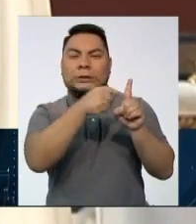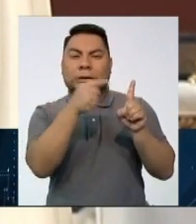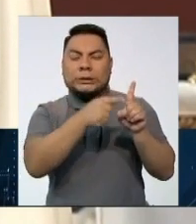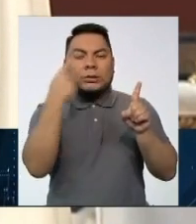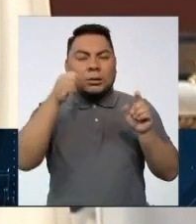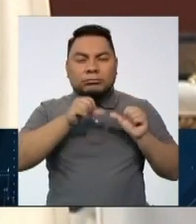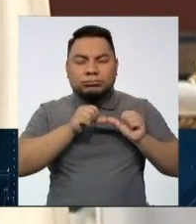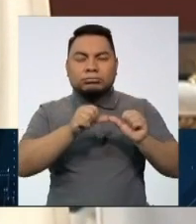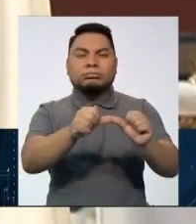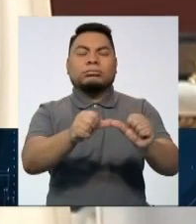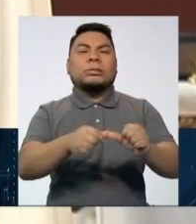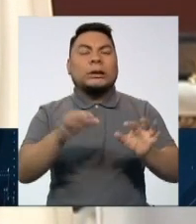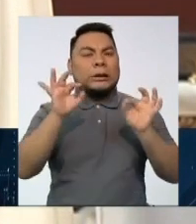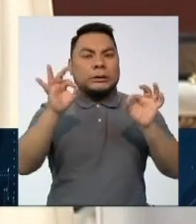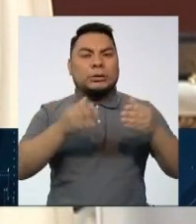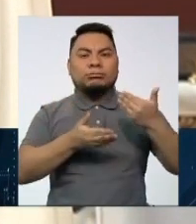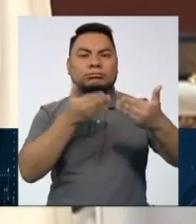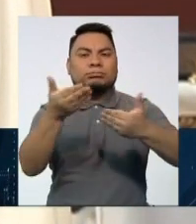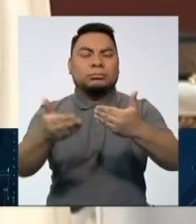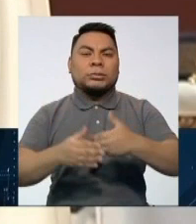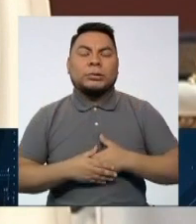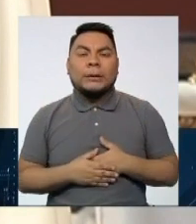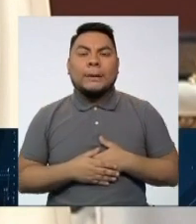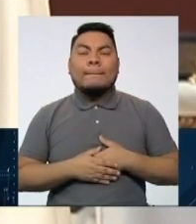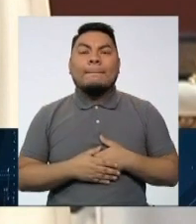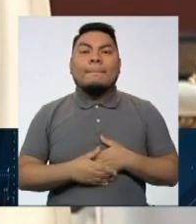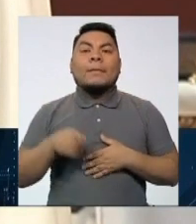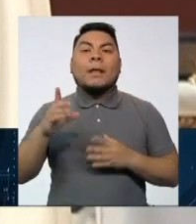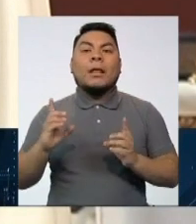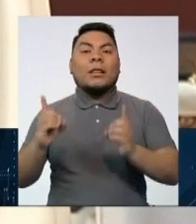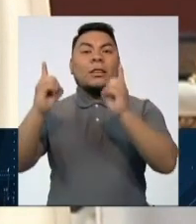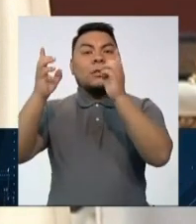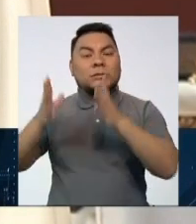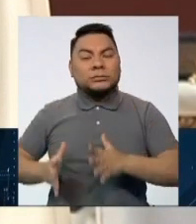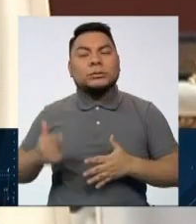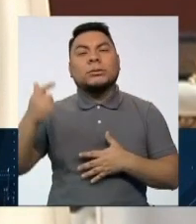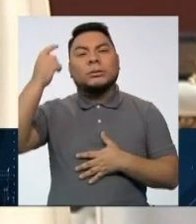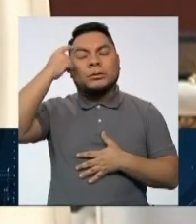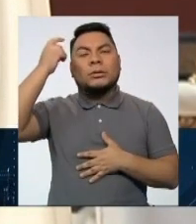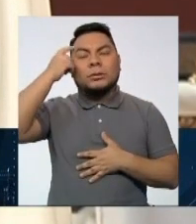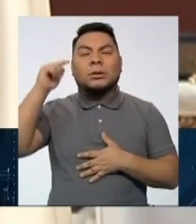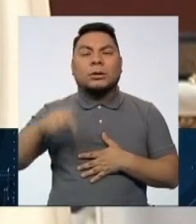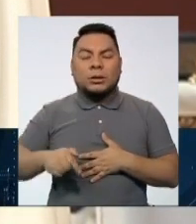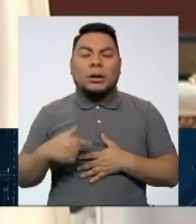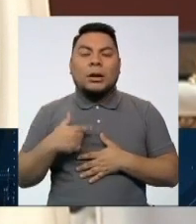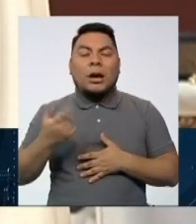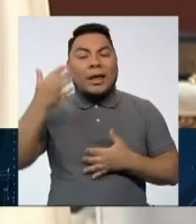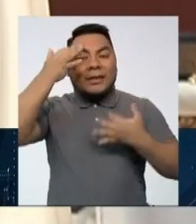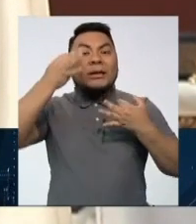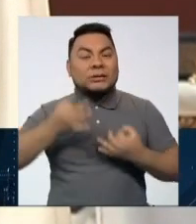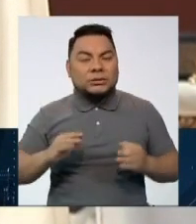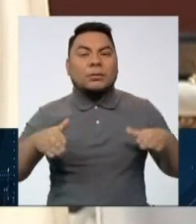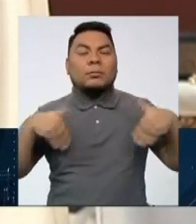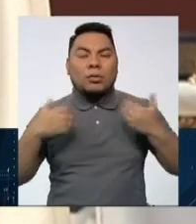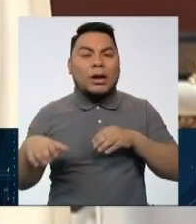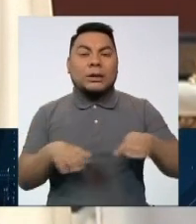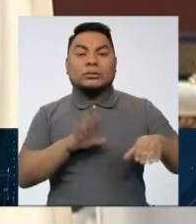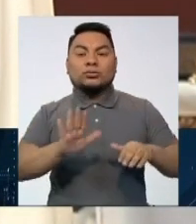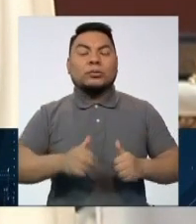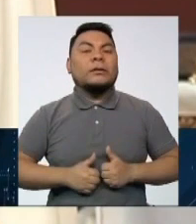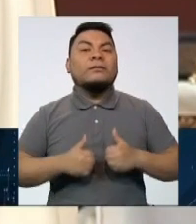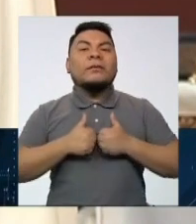y decisivo. El discípulo toma la firme y deliberada determinación de procurar en la